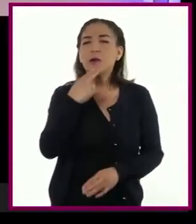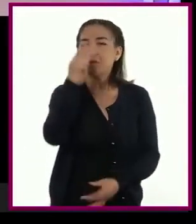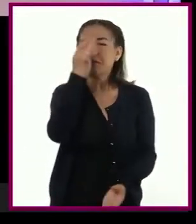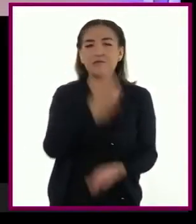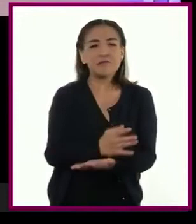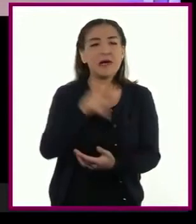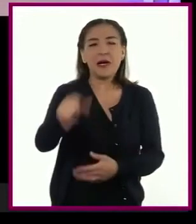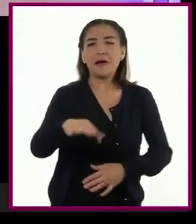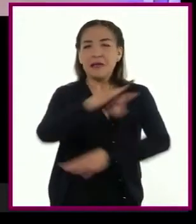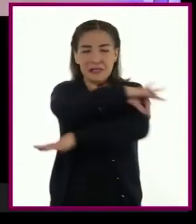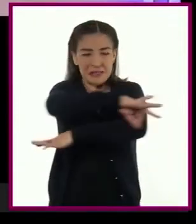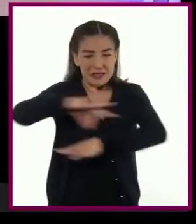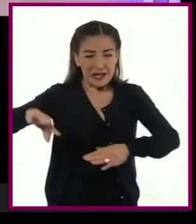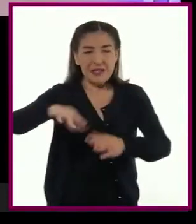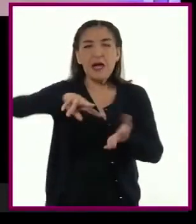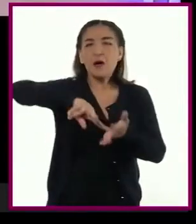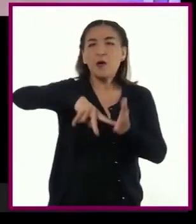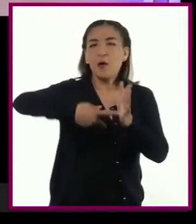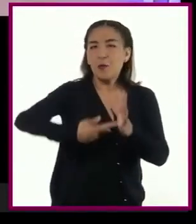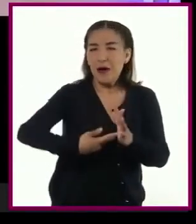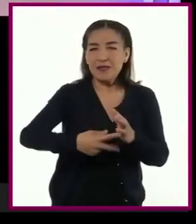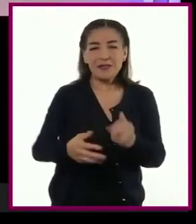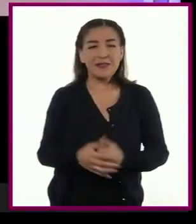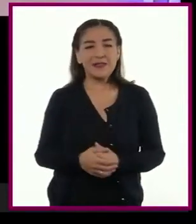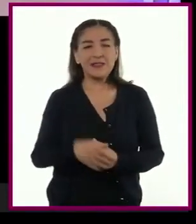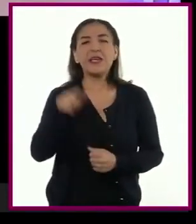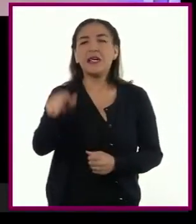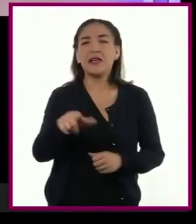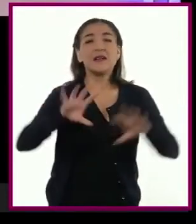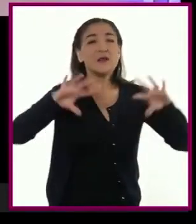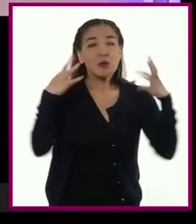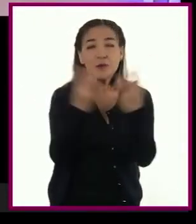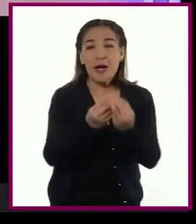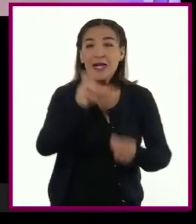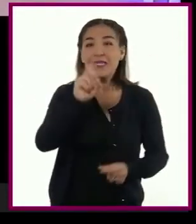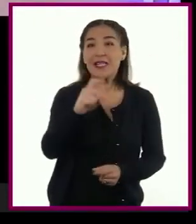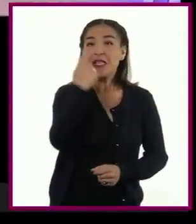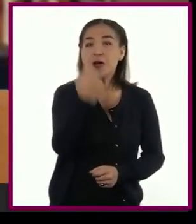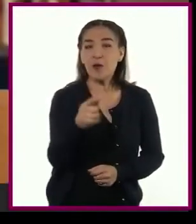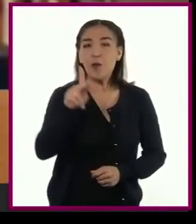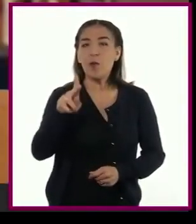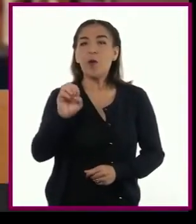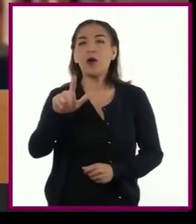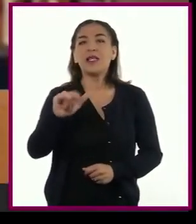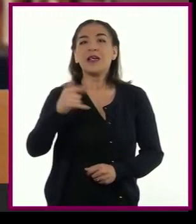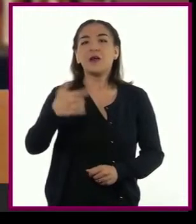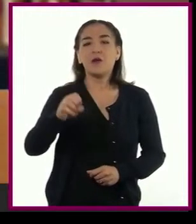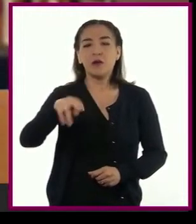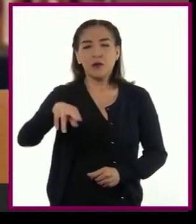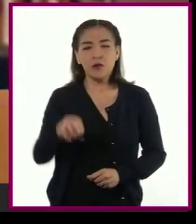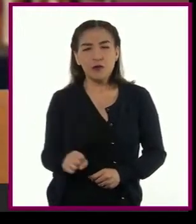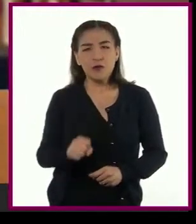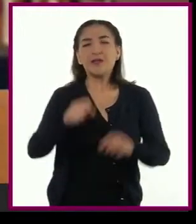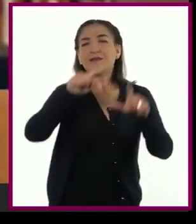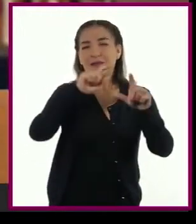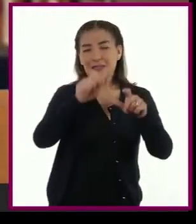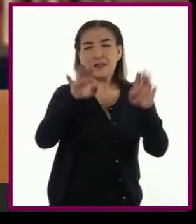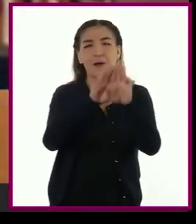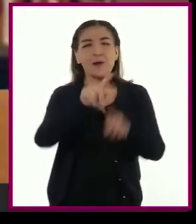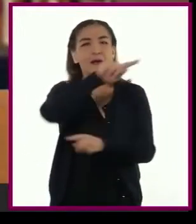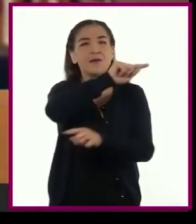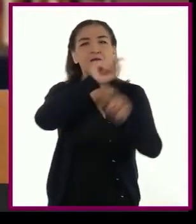solamente regla y compás, derivando un total de 31 polígonos. La condición para